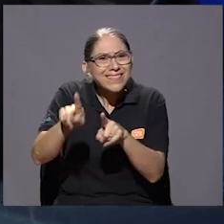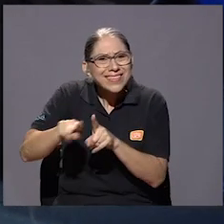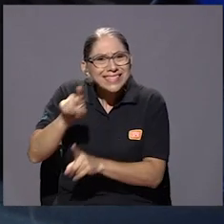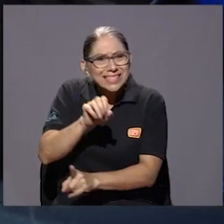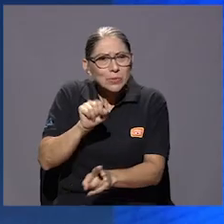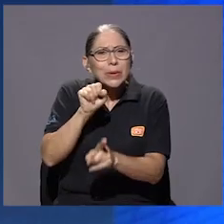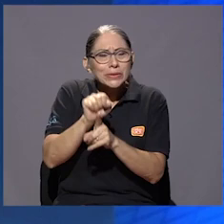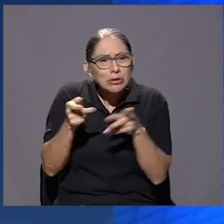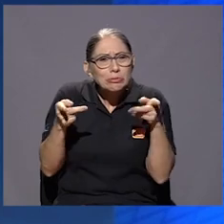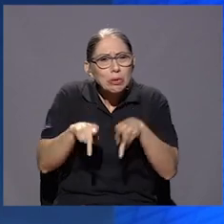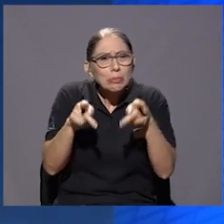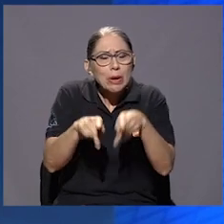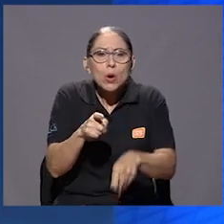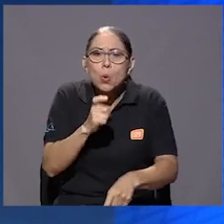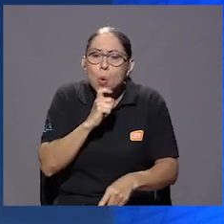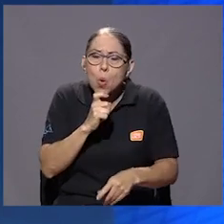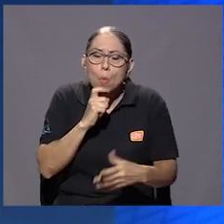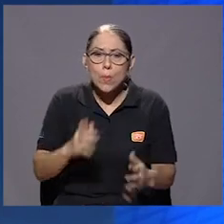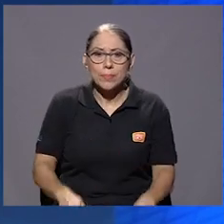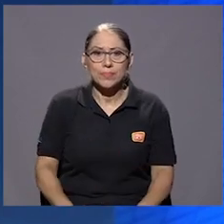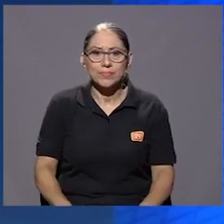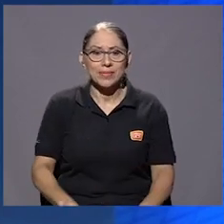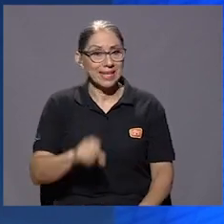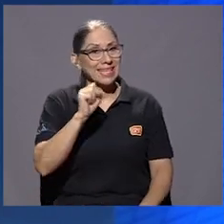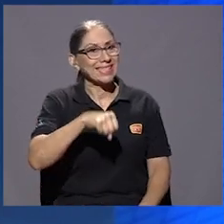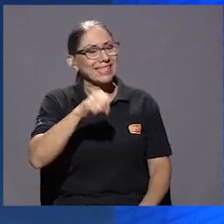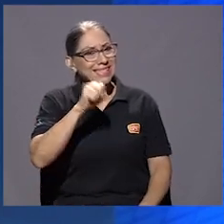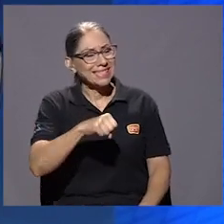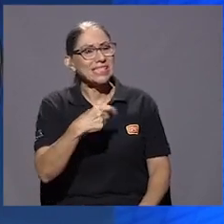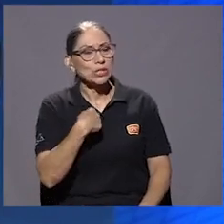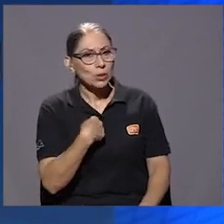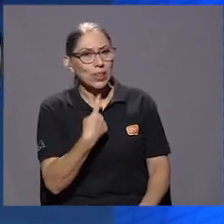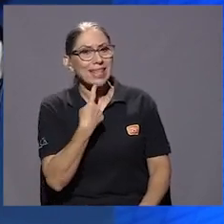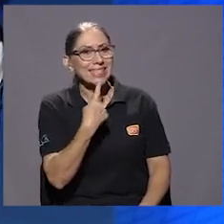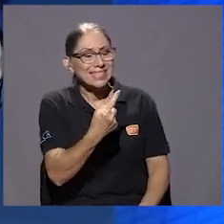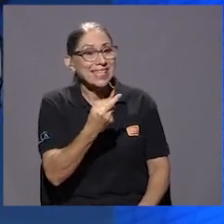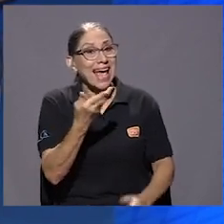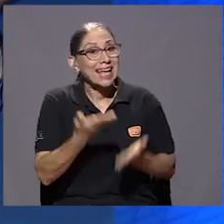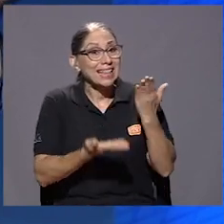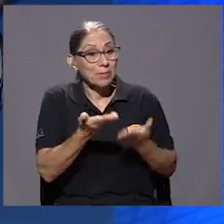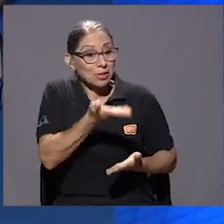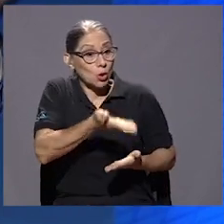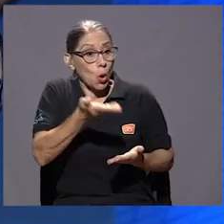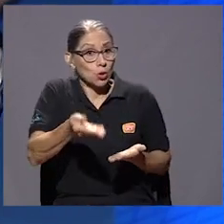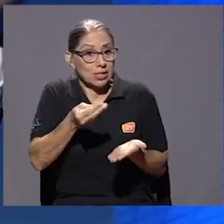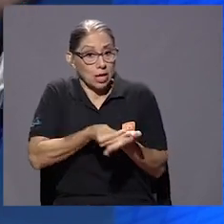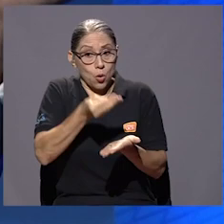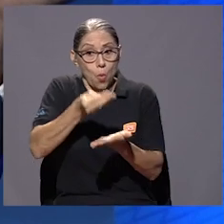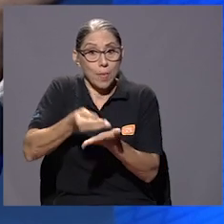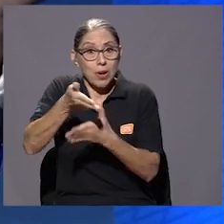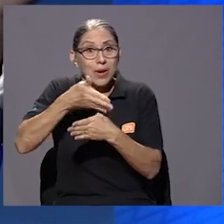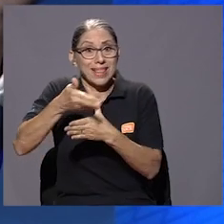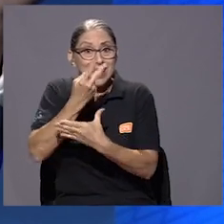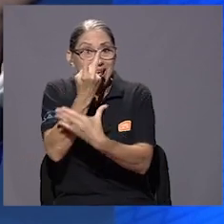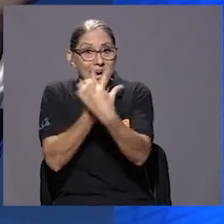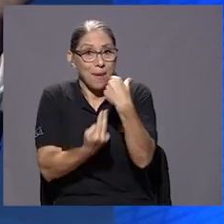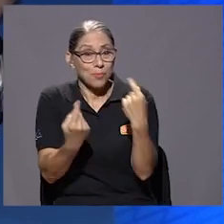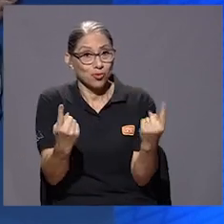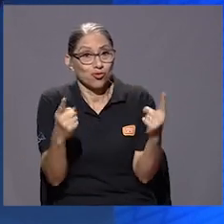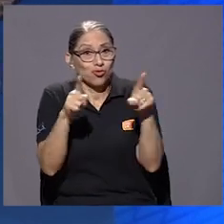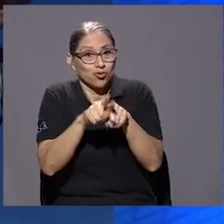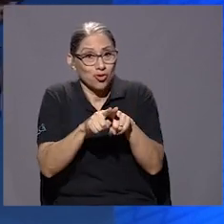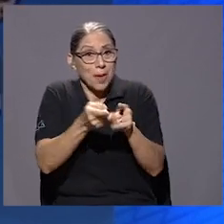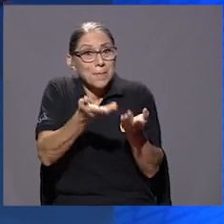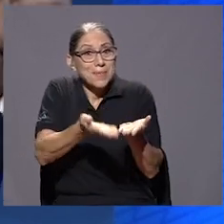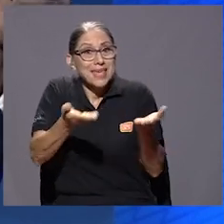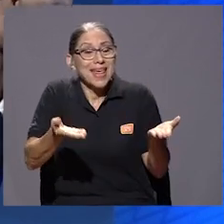complicados. Sí, yo le decía del peso que podían tener los bienes gananciales, claro, ¿verdad? Porque incluso se ve casos en donde